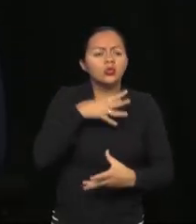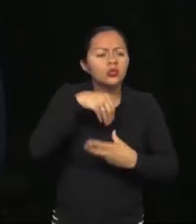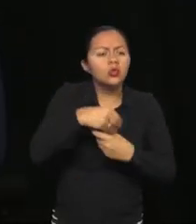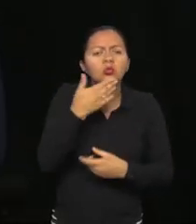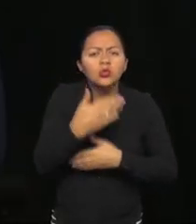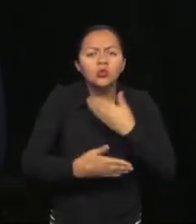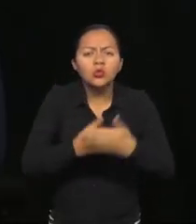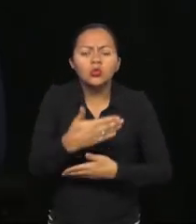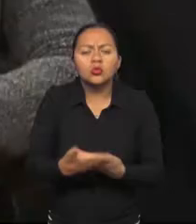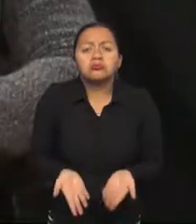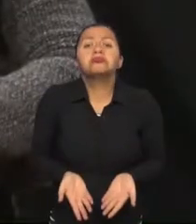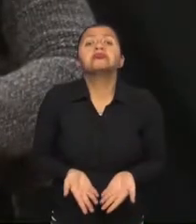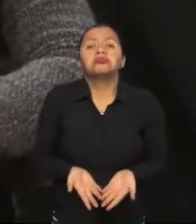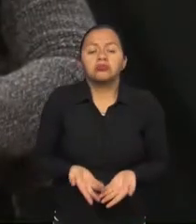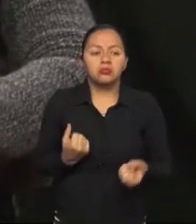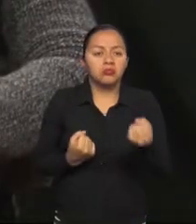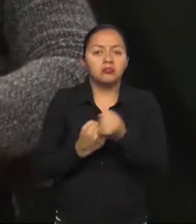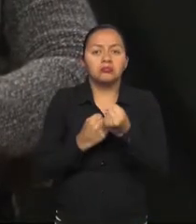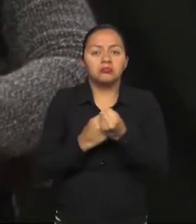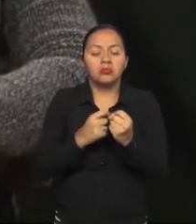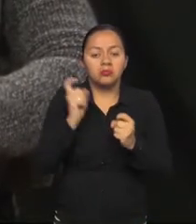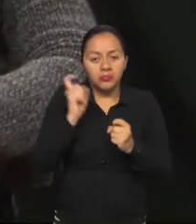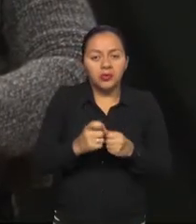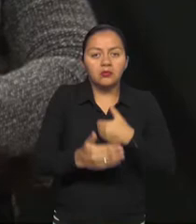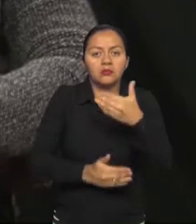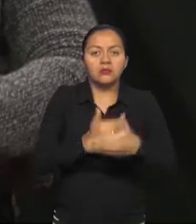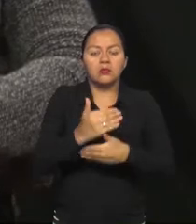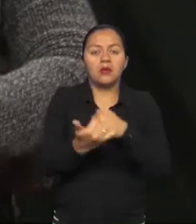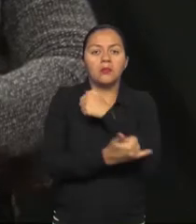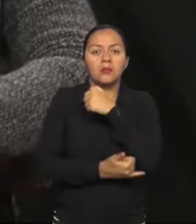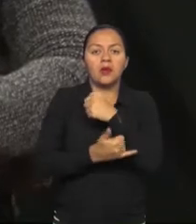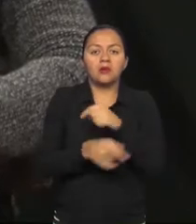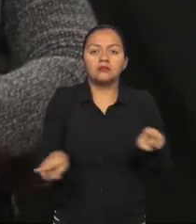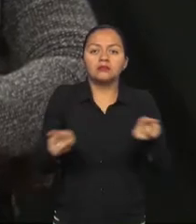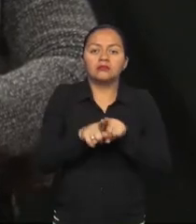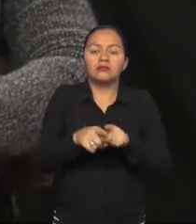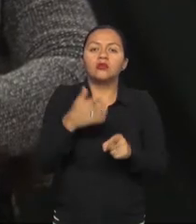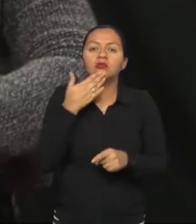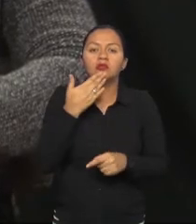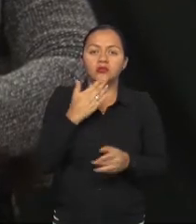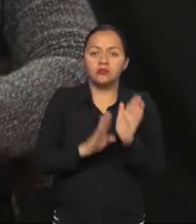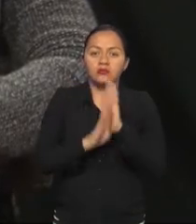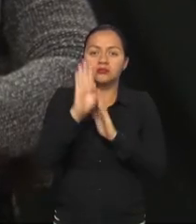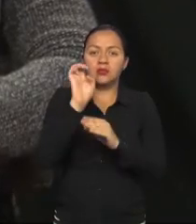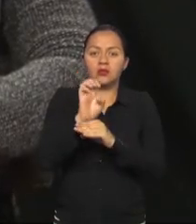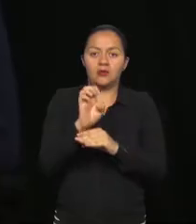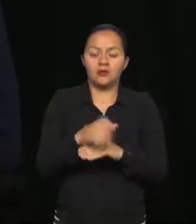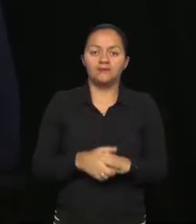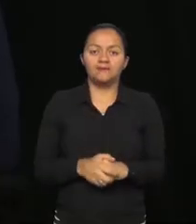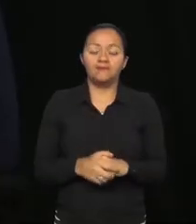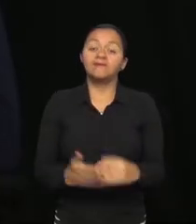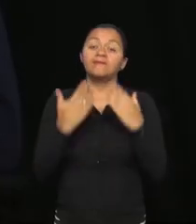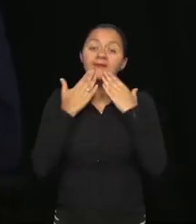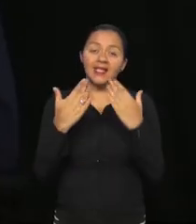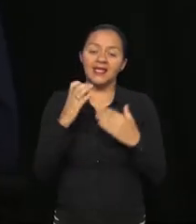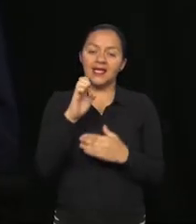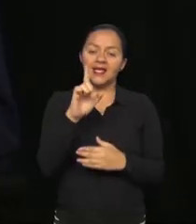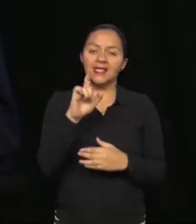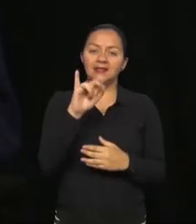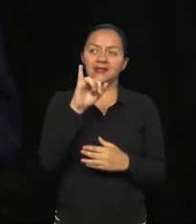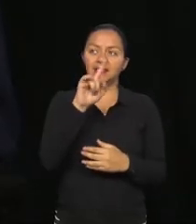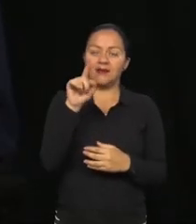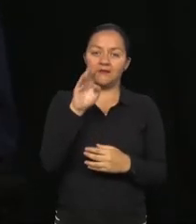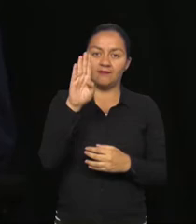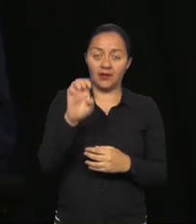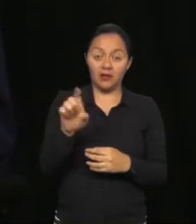ese, en esa ambición de llegar a un país con esas características? Muchas gracias, Elizabeth. Como nos dices,